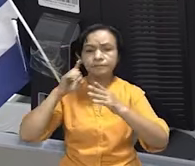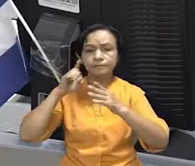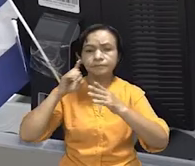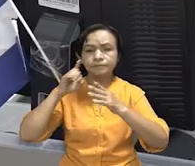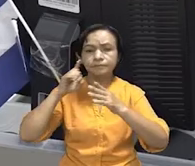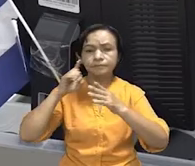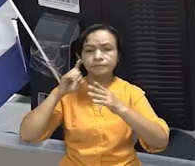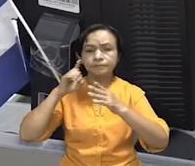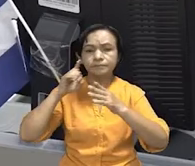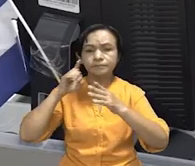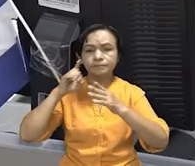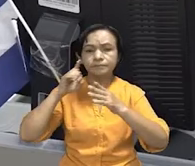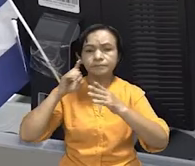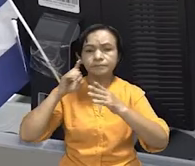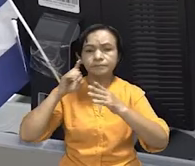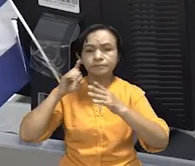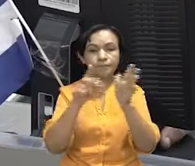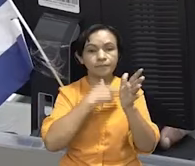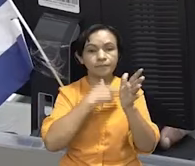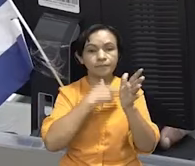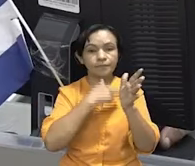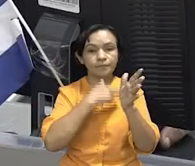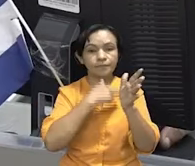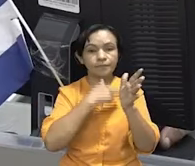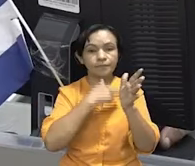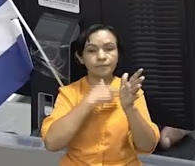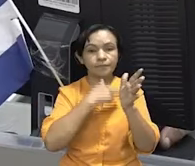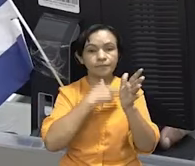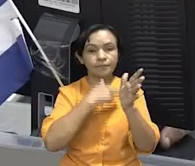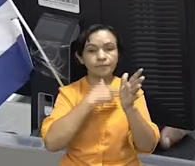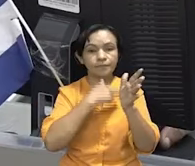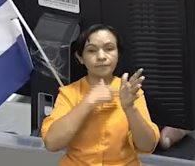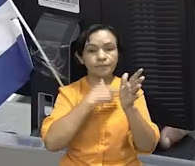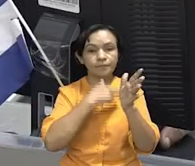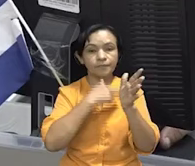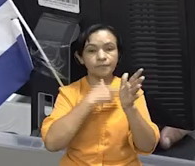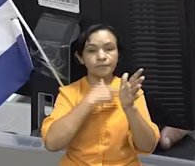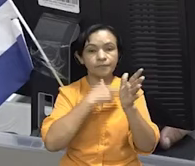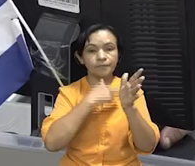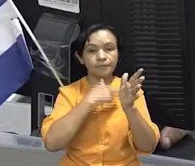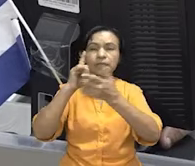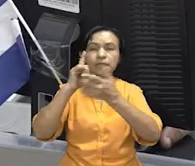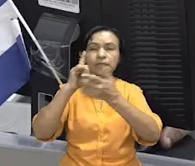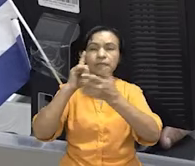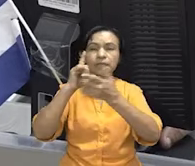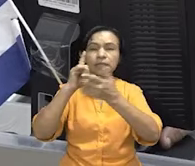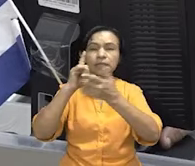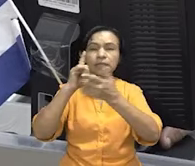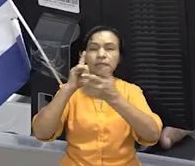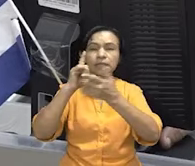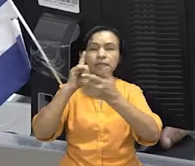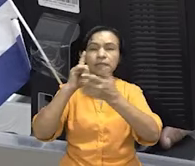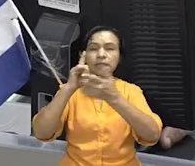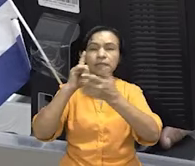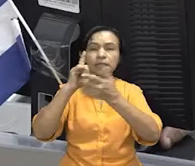2. La Ley de Creación de la Secretaría Nacional para Asuntos del Espacio Ultraterrestre, la Luna